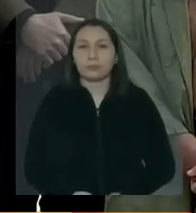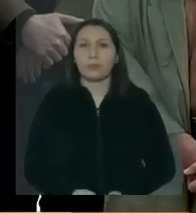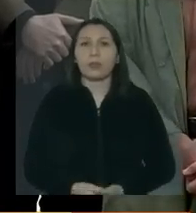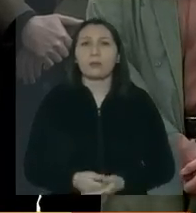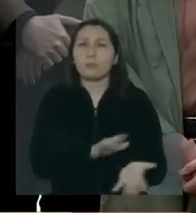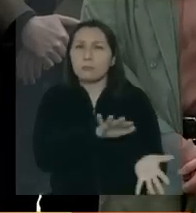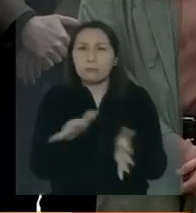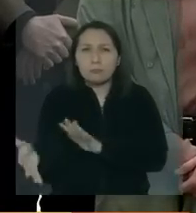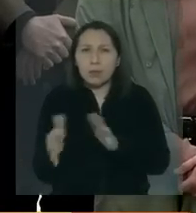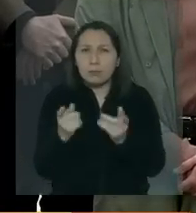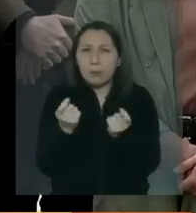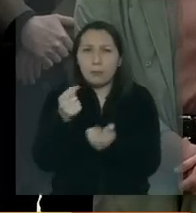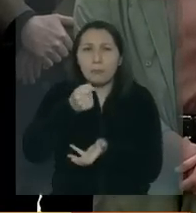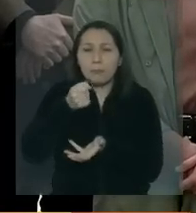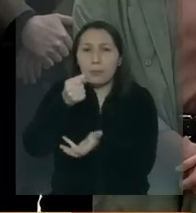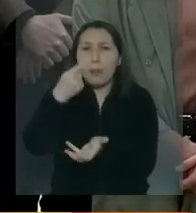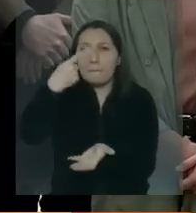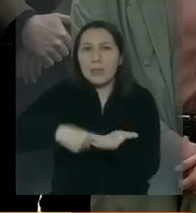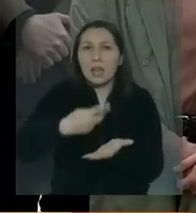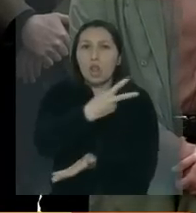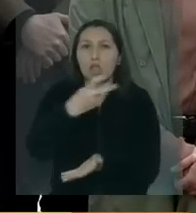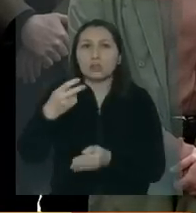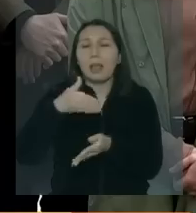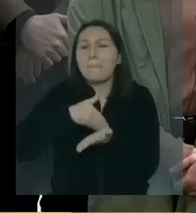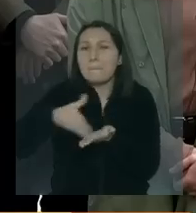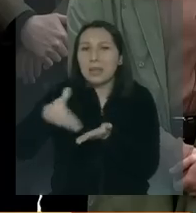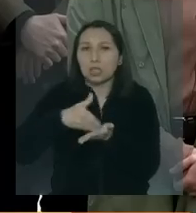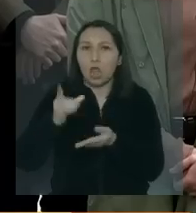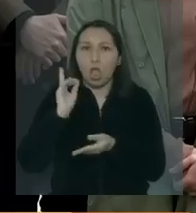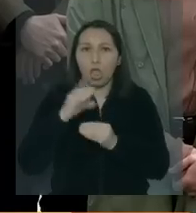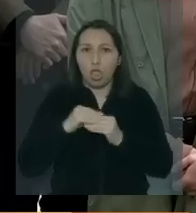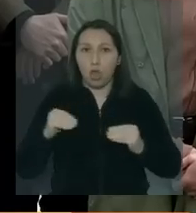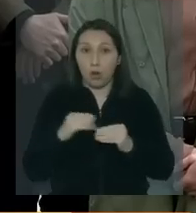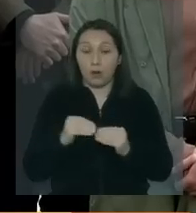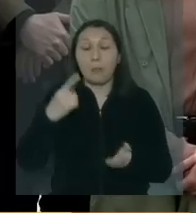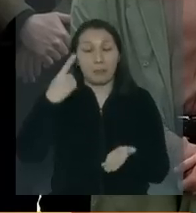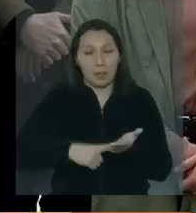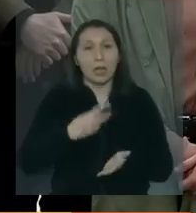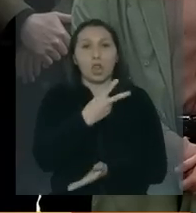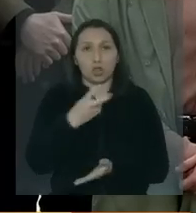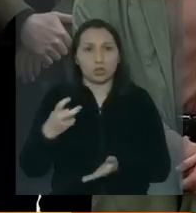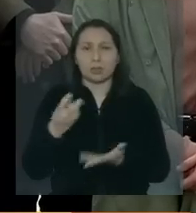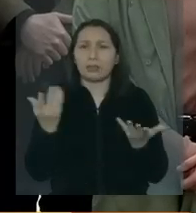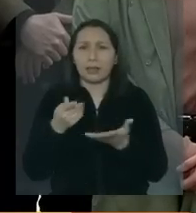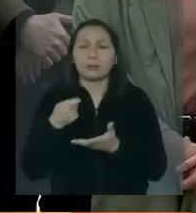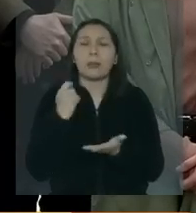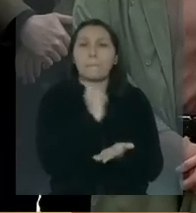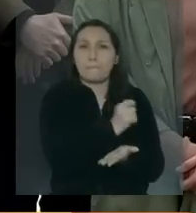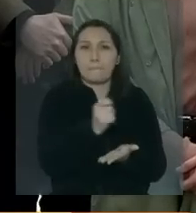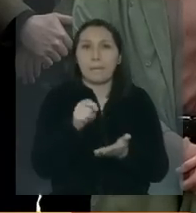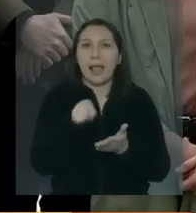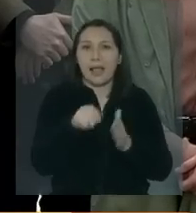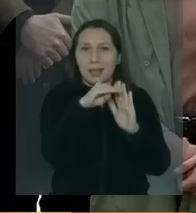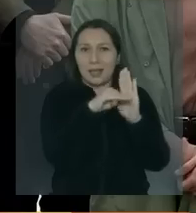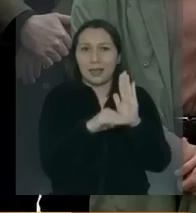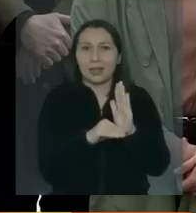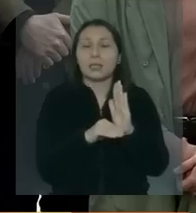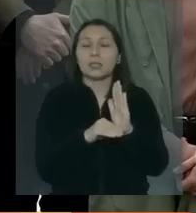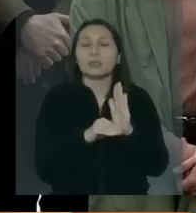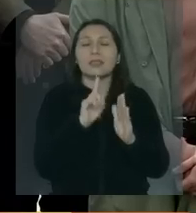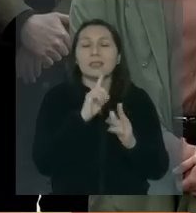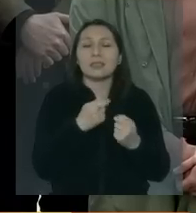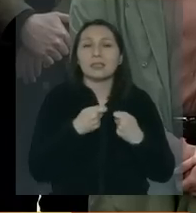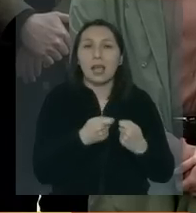Vamos a destinar aproximadamente 1.200 millones de dólares, 1.200 millones de dólares a financiar estas medidas que van a ir con